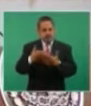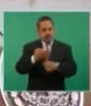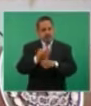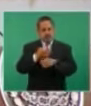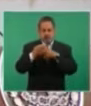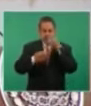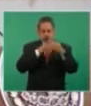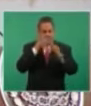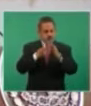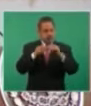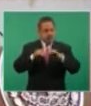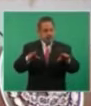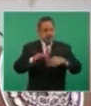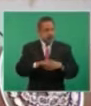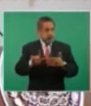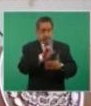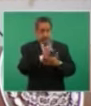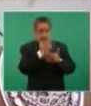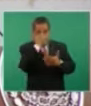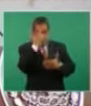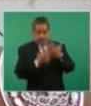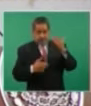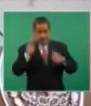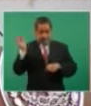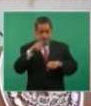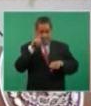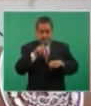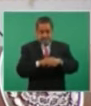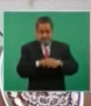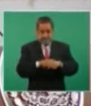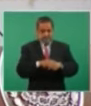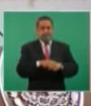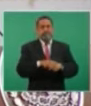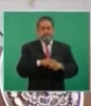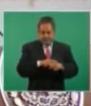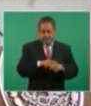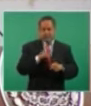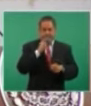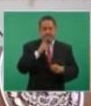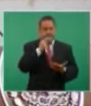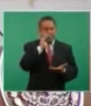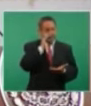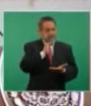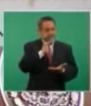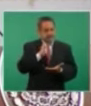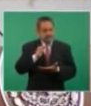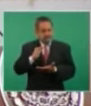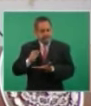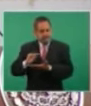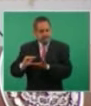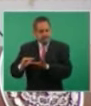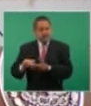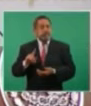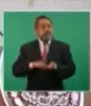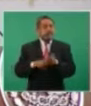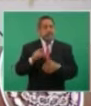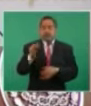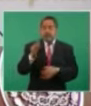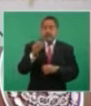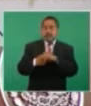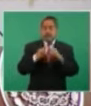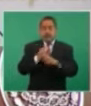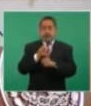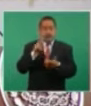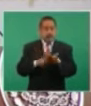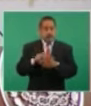lógica reactiva además hay muchos problemas con los estados como tú sabes pues el presidente trae una bronca